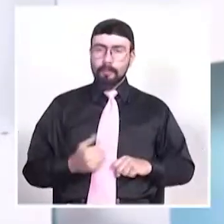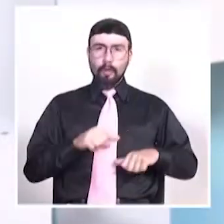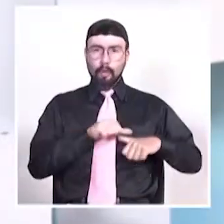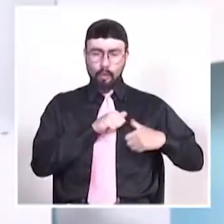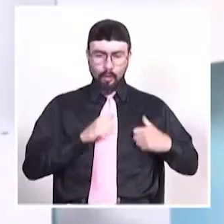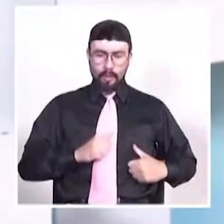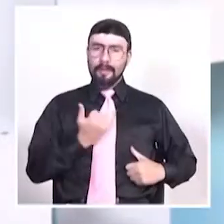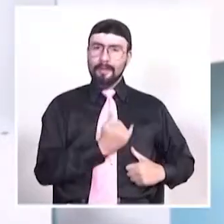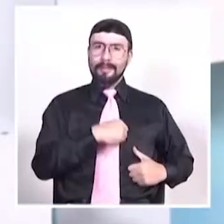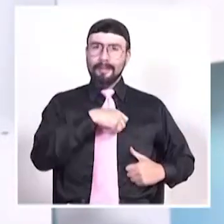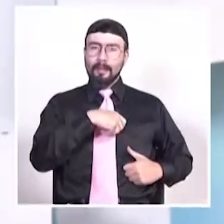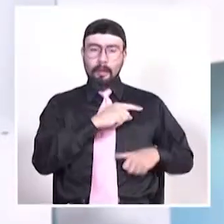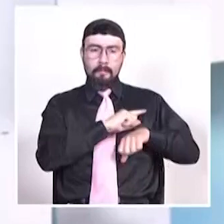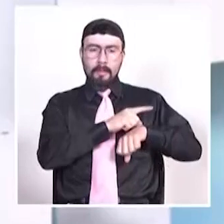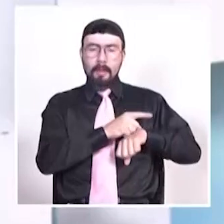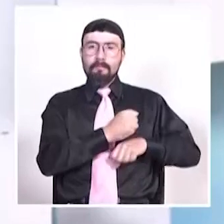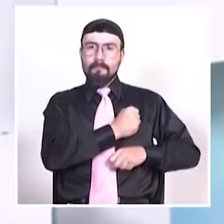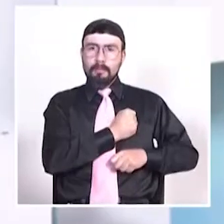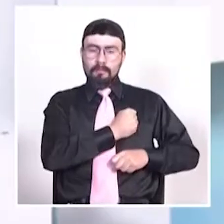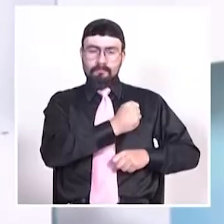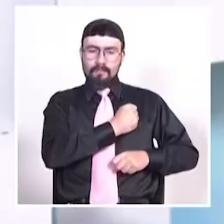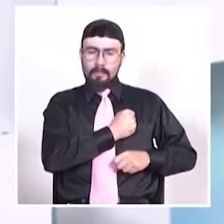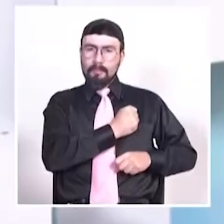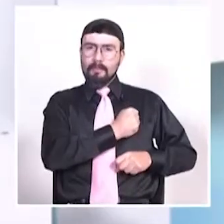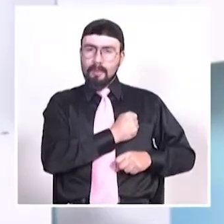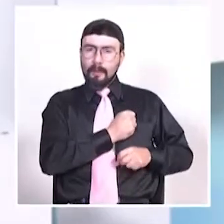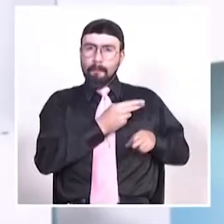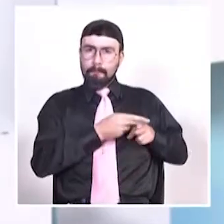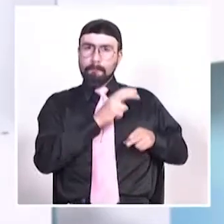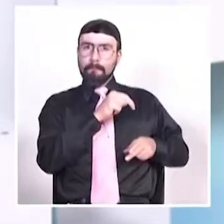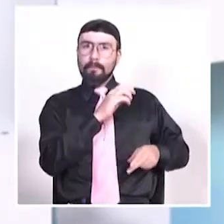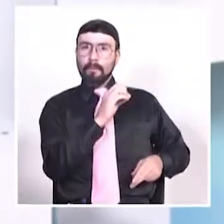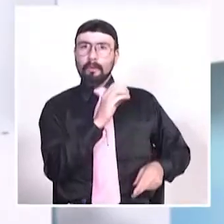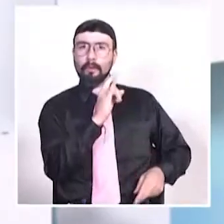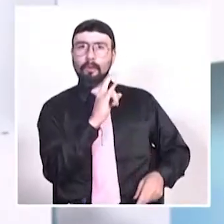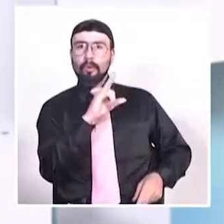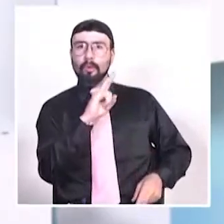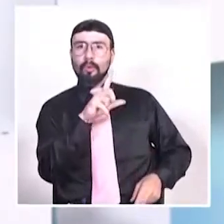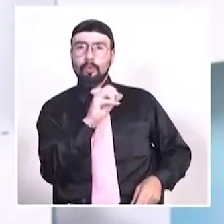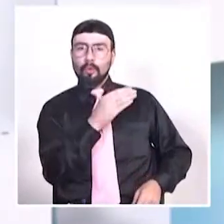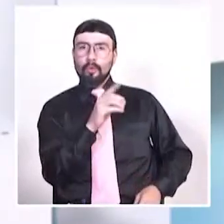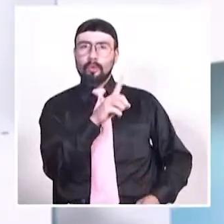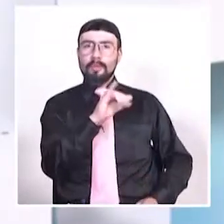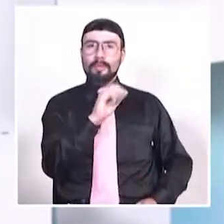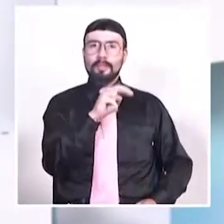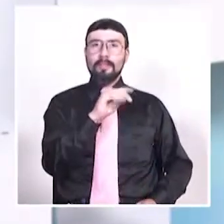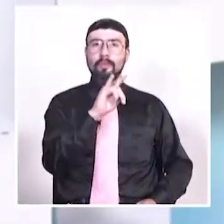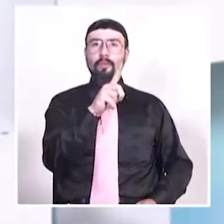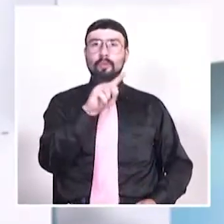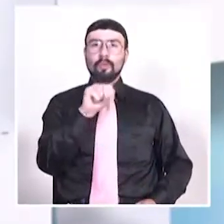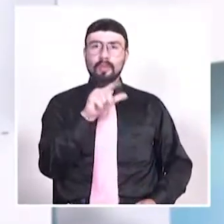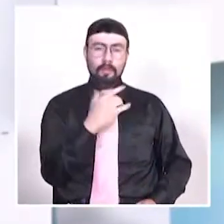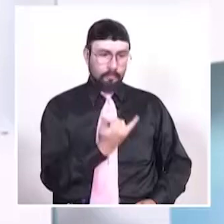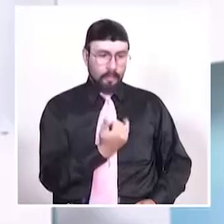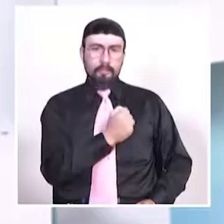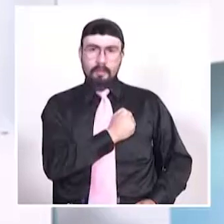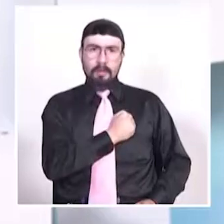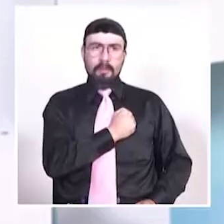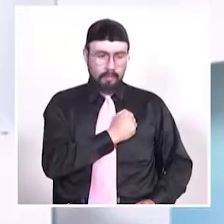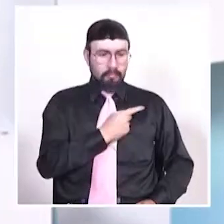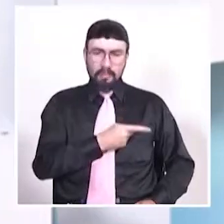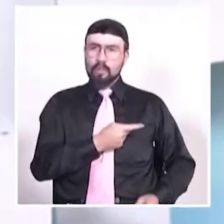tenemos un marcapaso que se llama el nodo sinusal, que ese marcapaso trabaja con la autonomía suficiente para